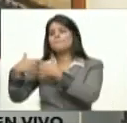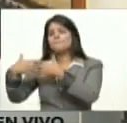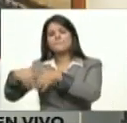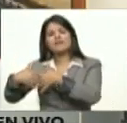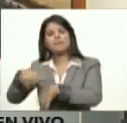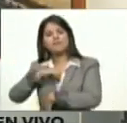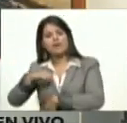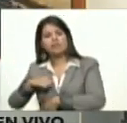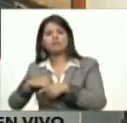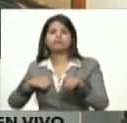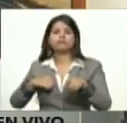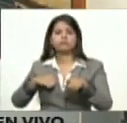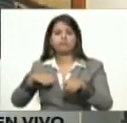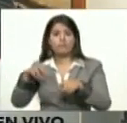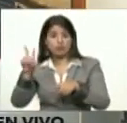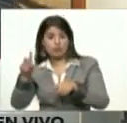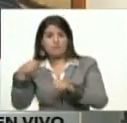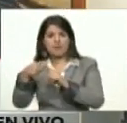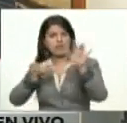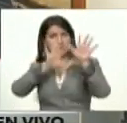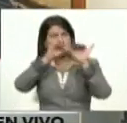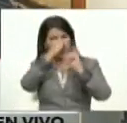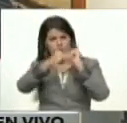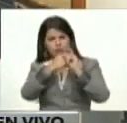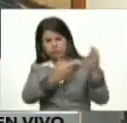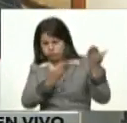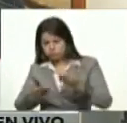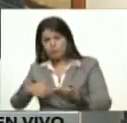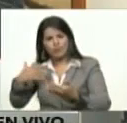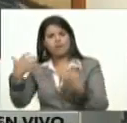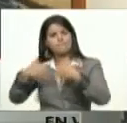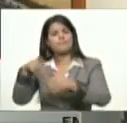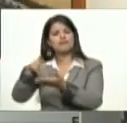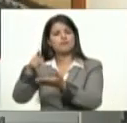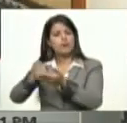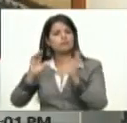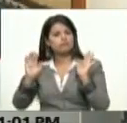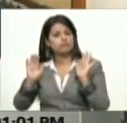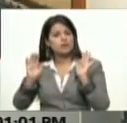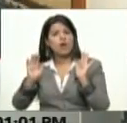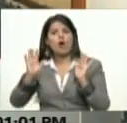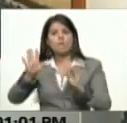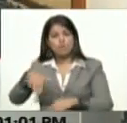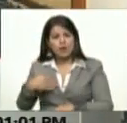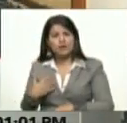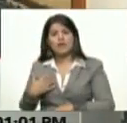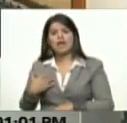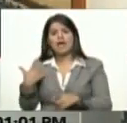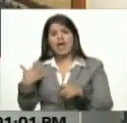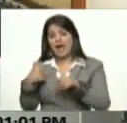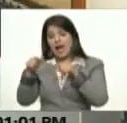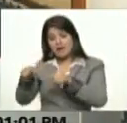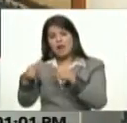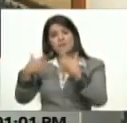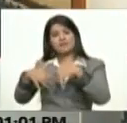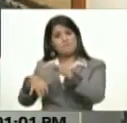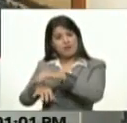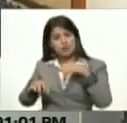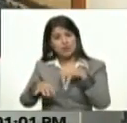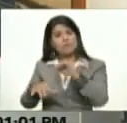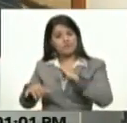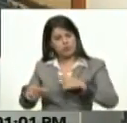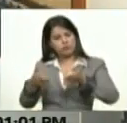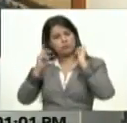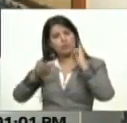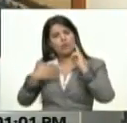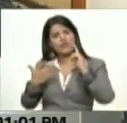nacional e internacional, e incluso excepcionalmente pudiese haber empresas donde la mayoría la tenga el sector privado